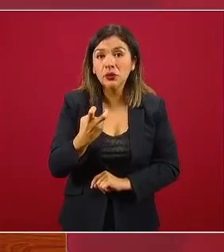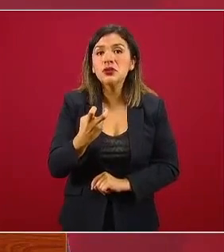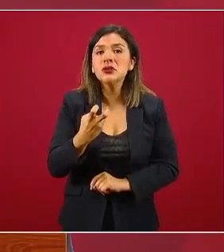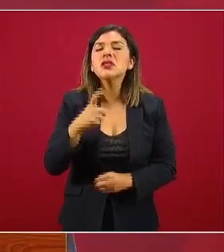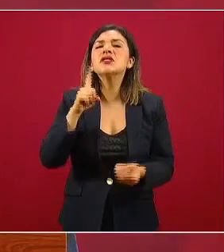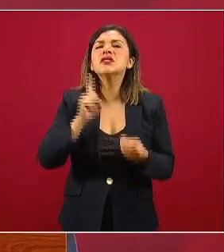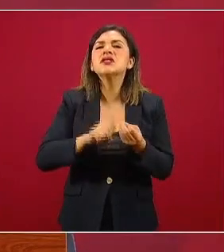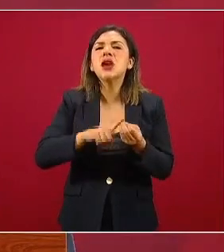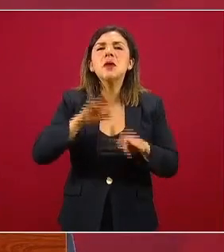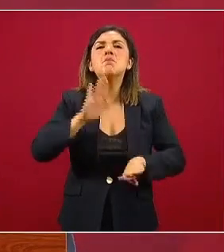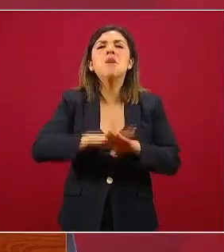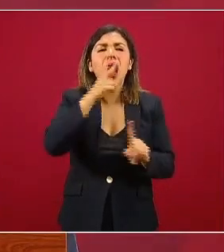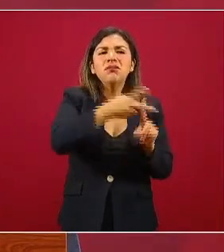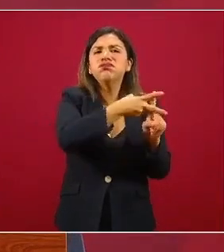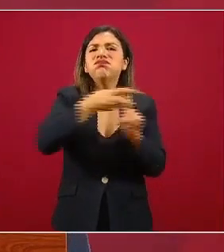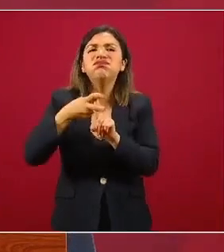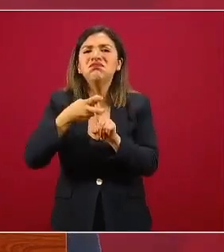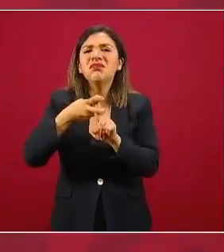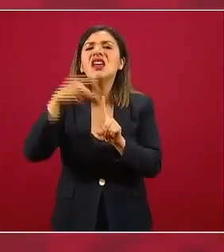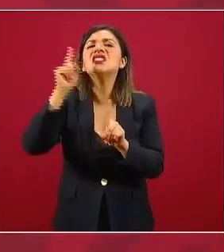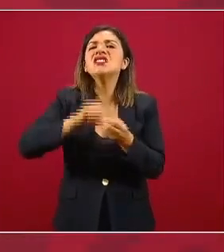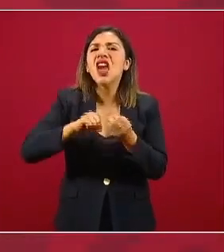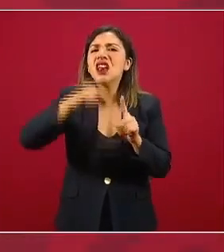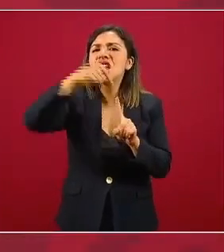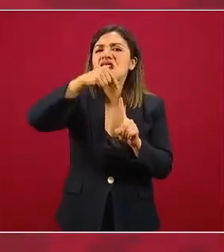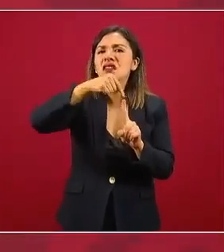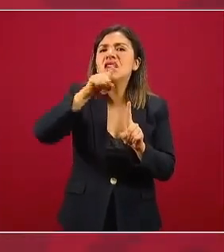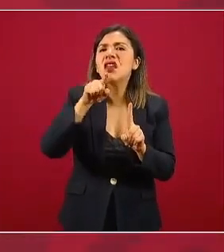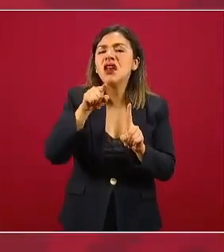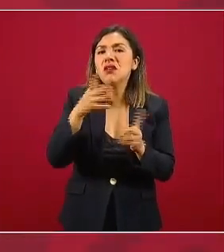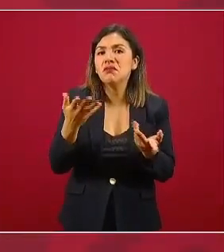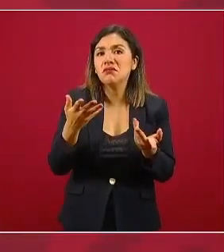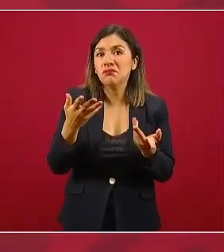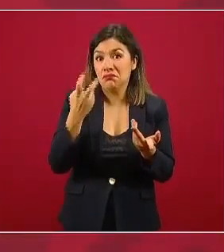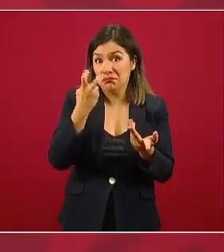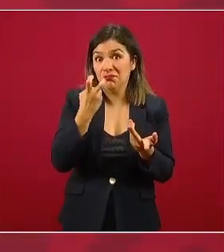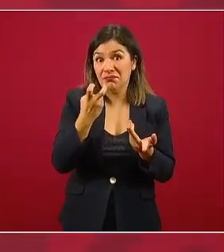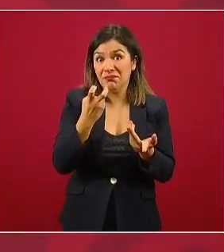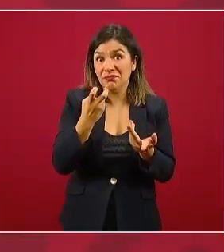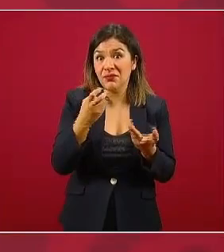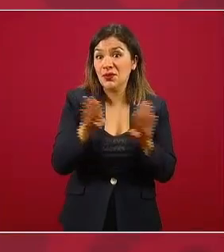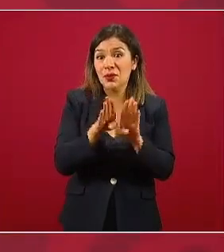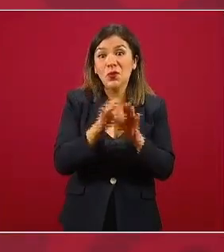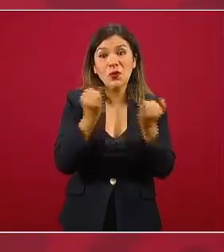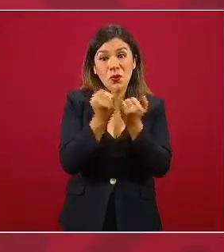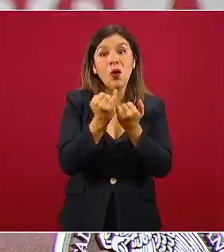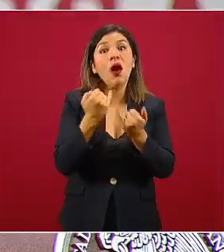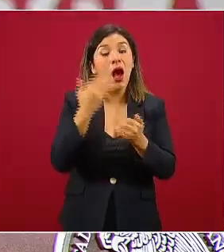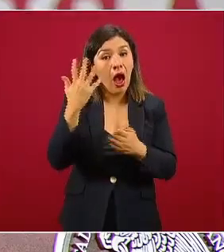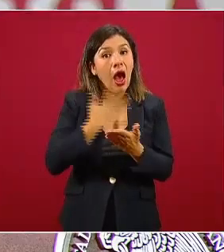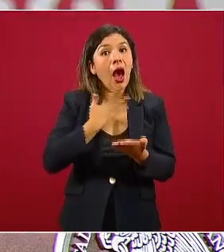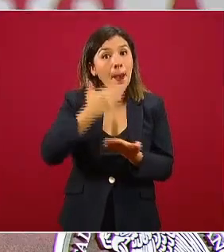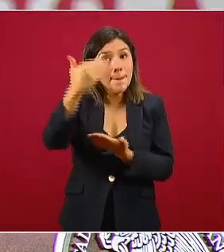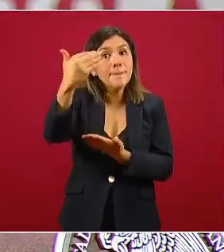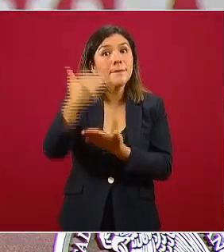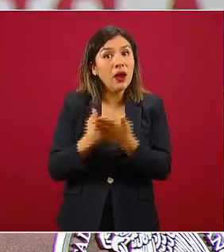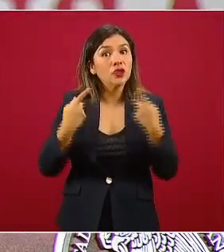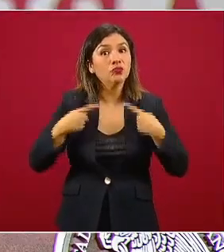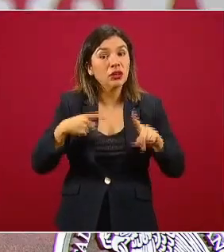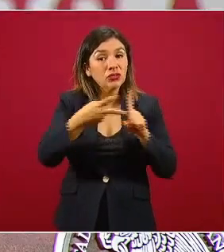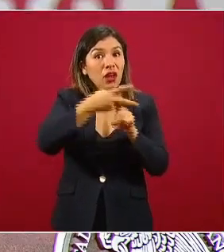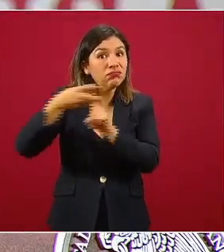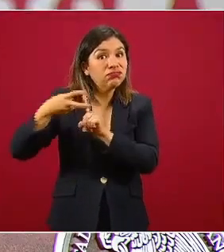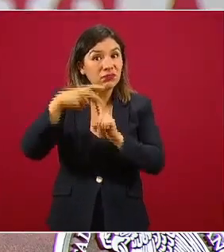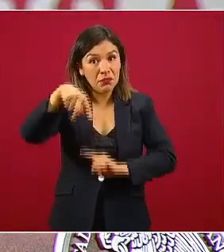¿quiénes padecen más de estos delitos? Que dicho sea de paso, hemos reducido el número de secuestros.